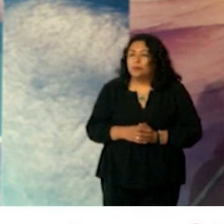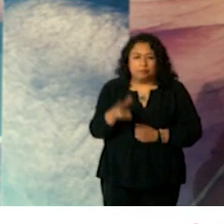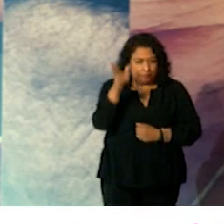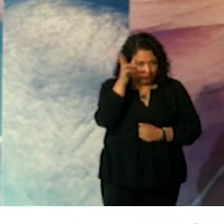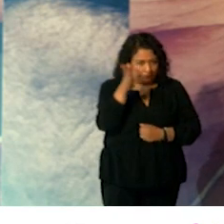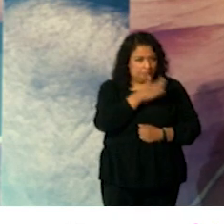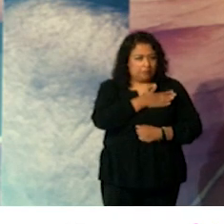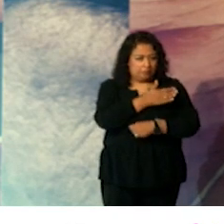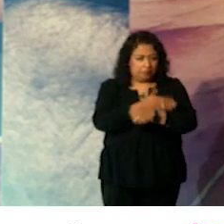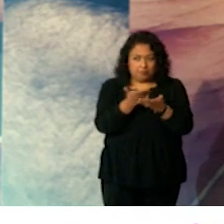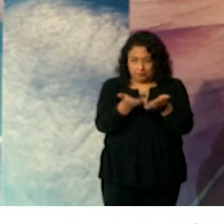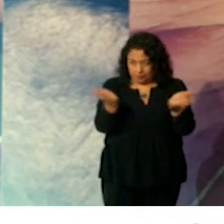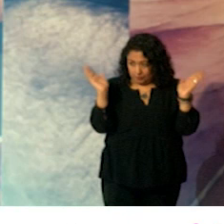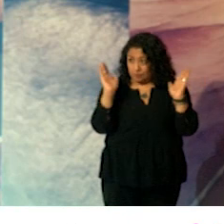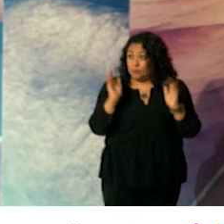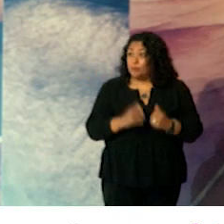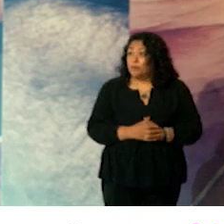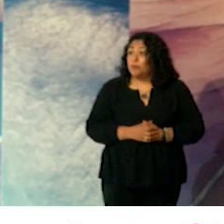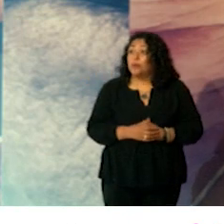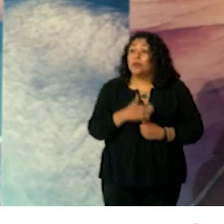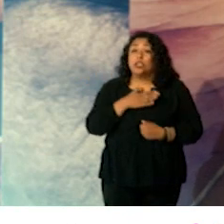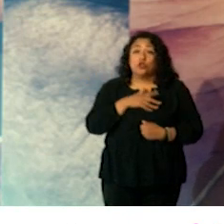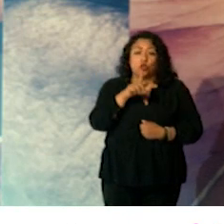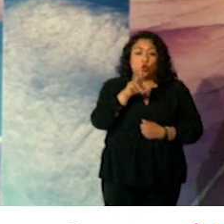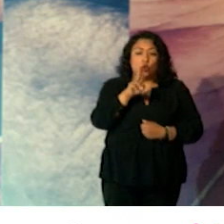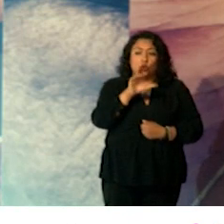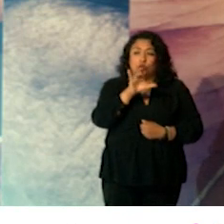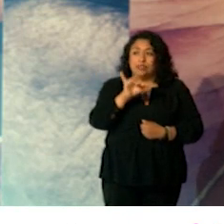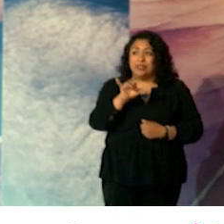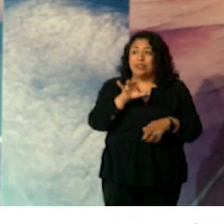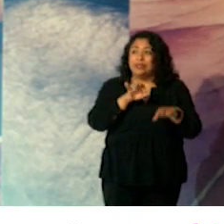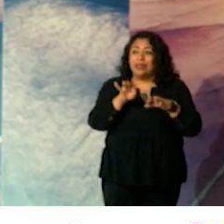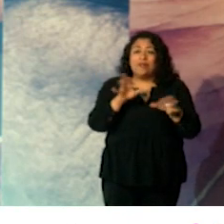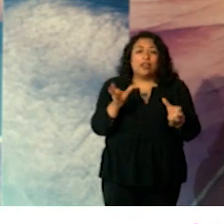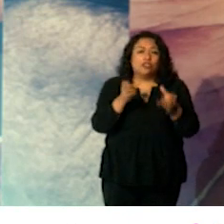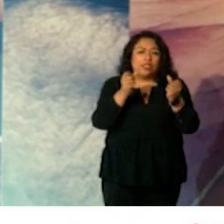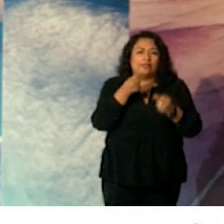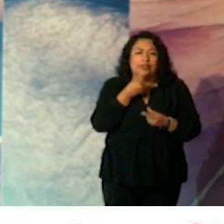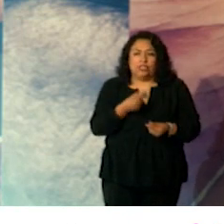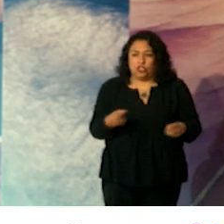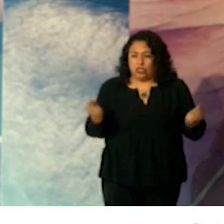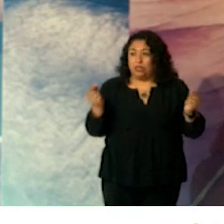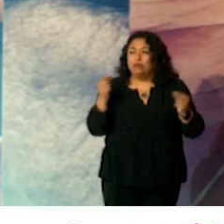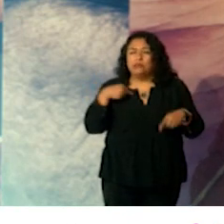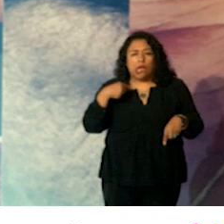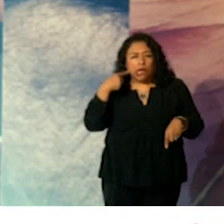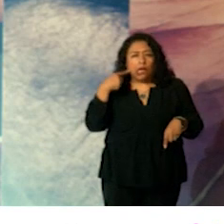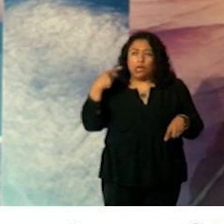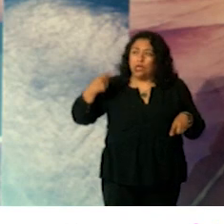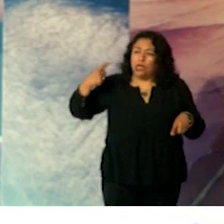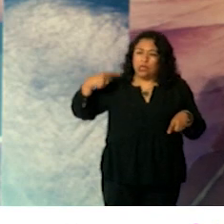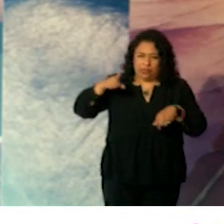Hola, buenas tardes a todas y todos. Yo soy Lucy, trabajo en Save the Children y algo que he escuchado mucho